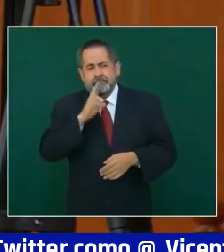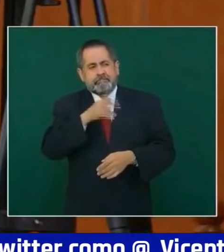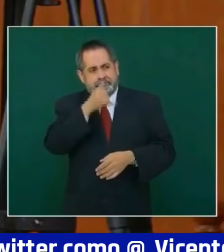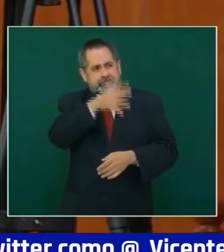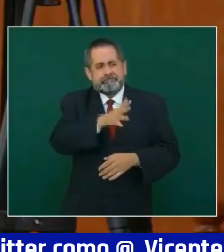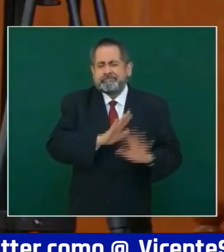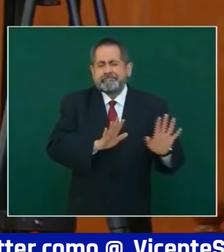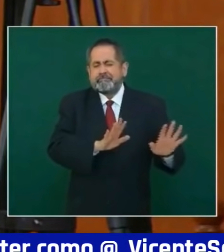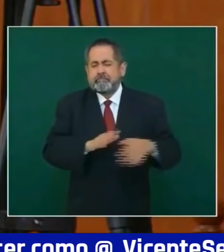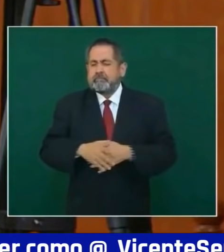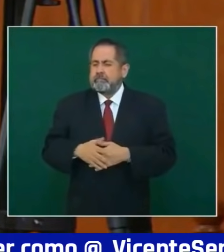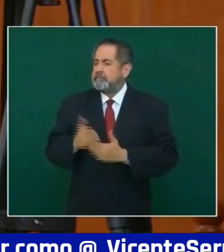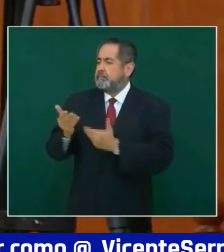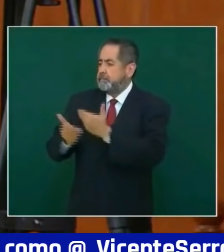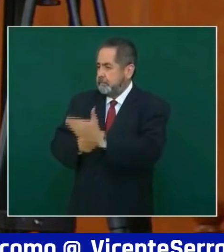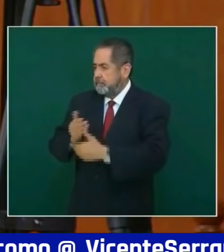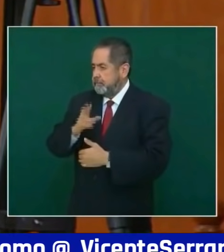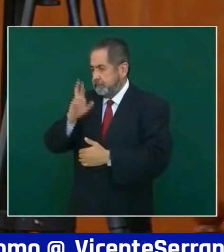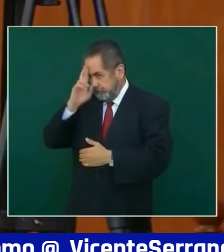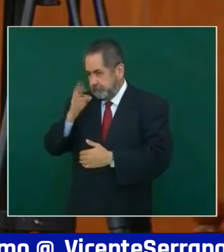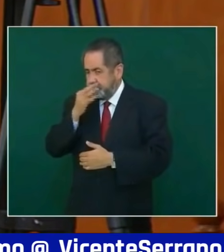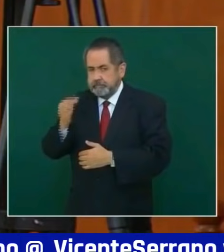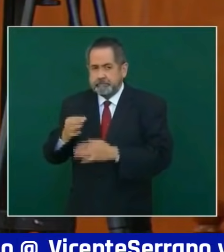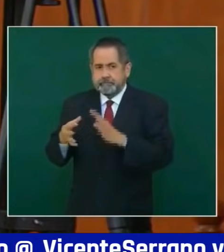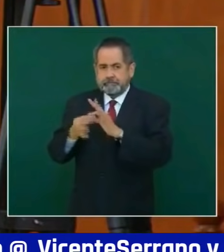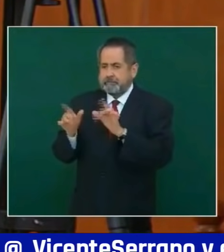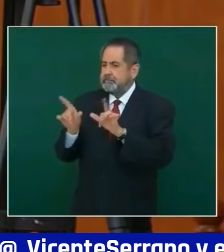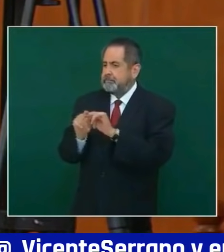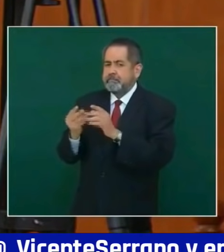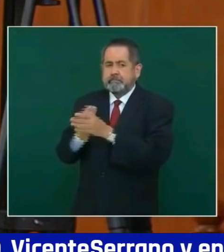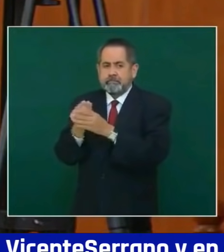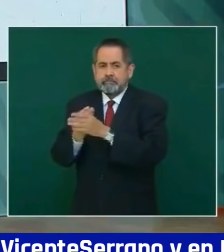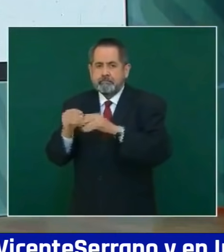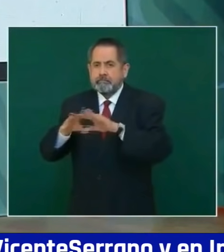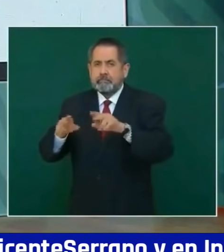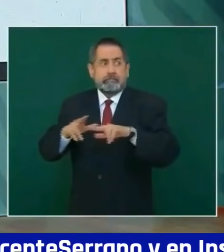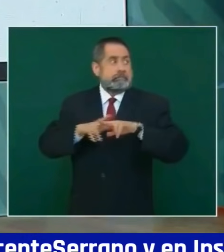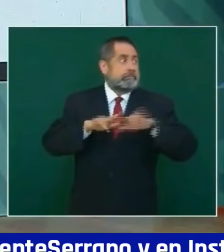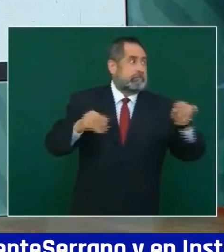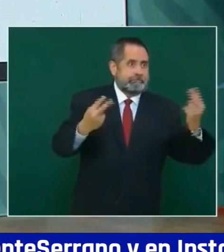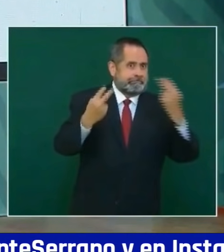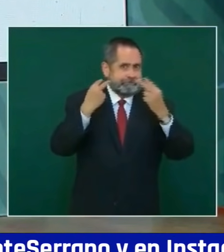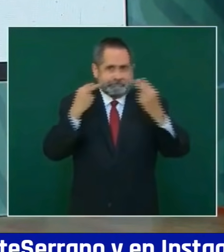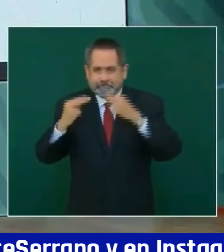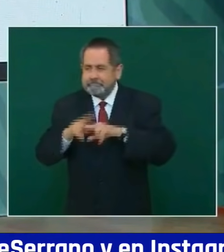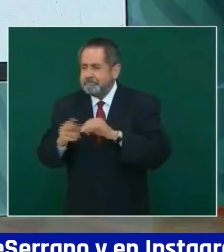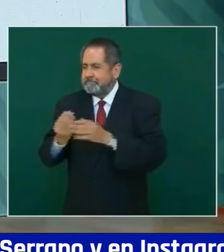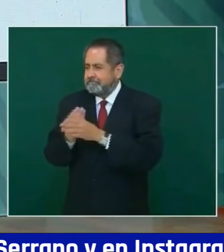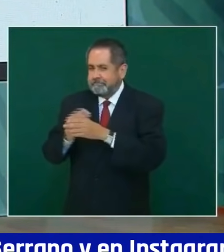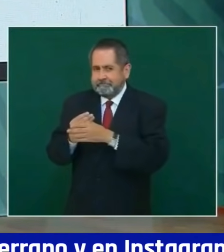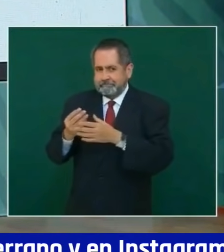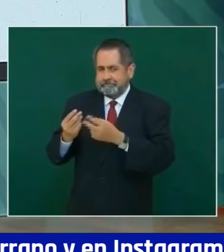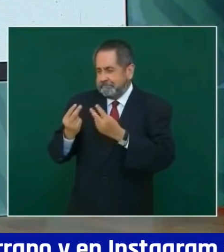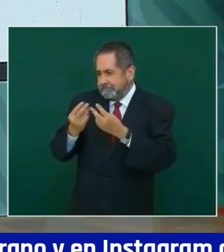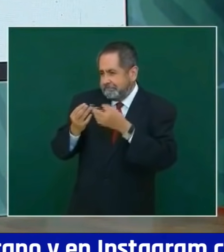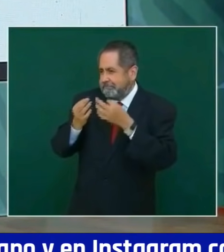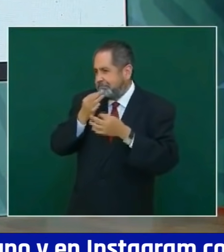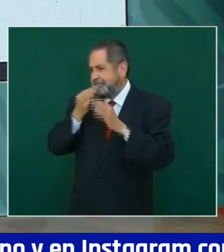Además, maestra, le cuento, aquí entre nos, aquí donde no nos escuchan ni nos están